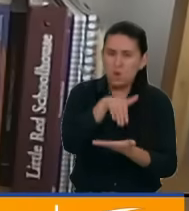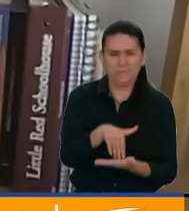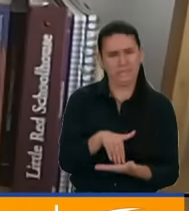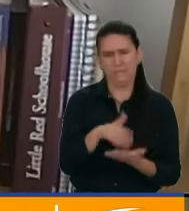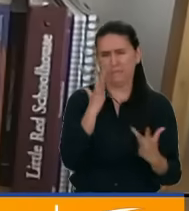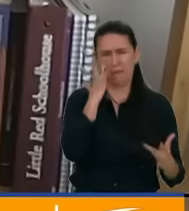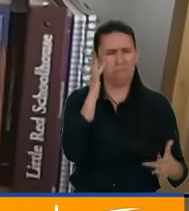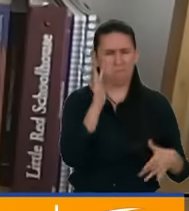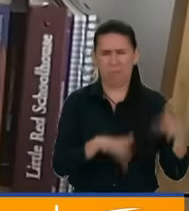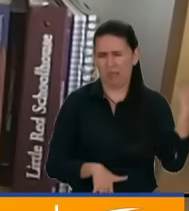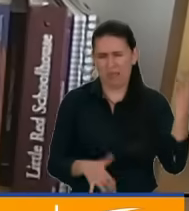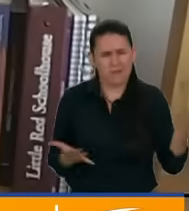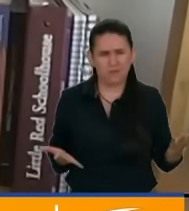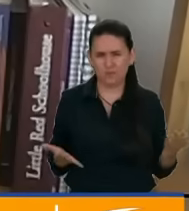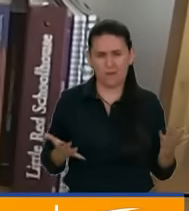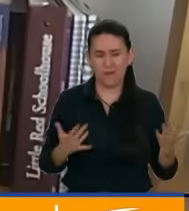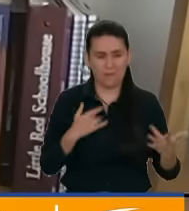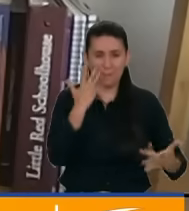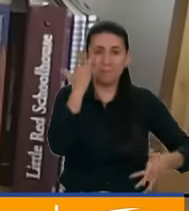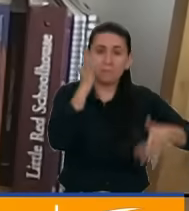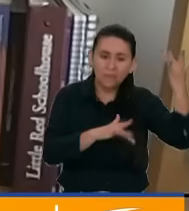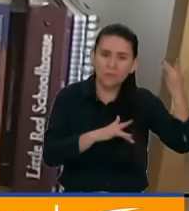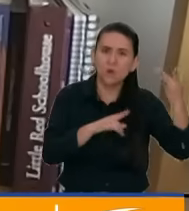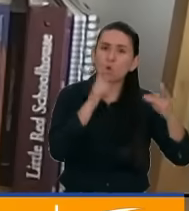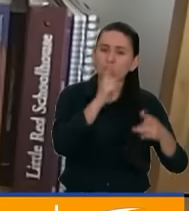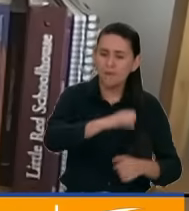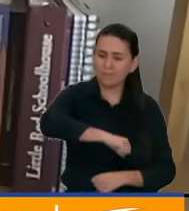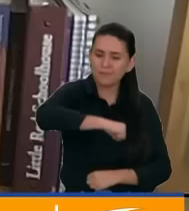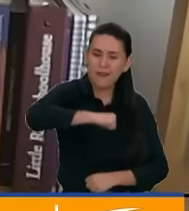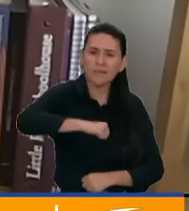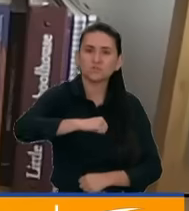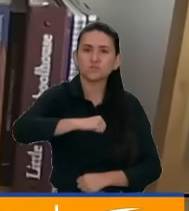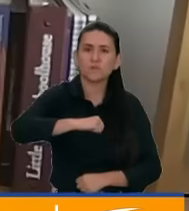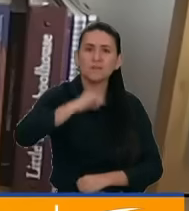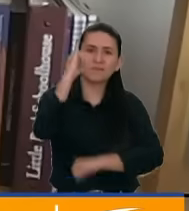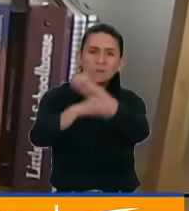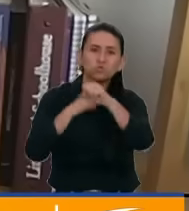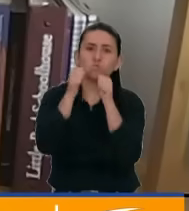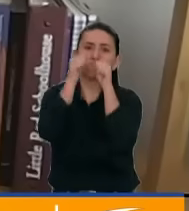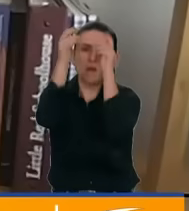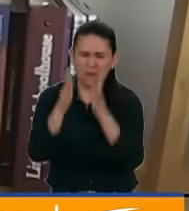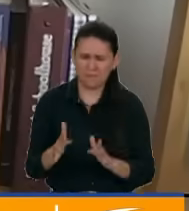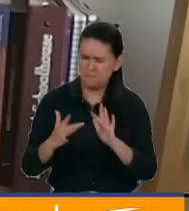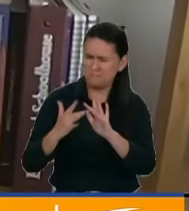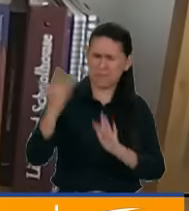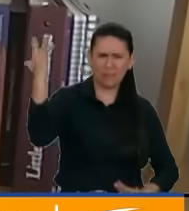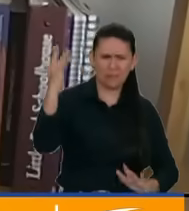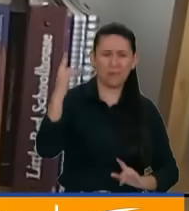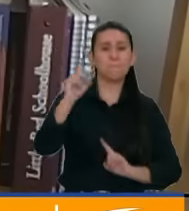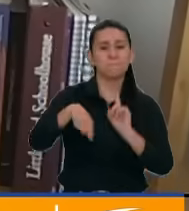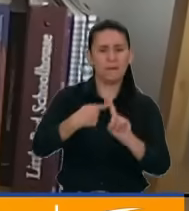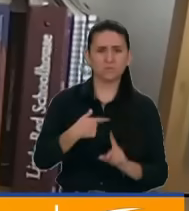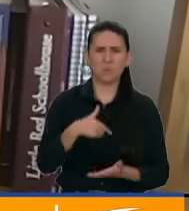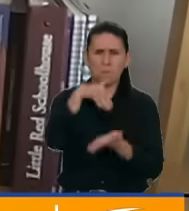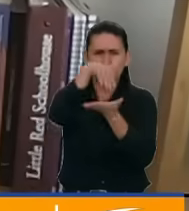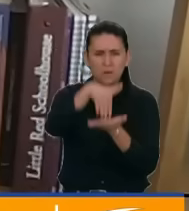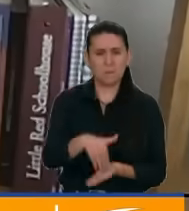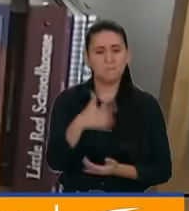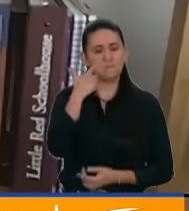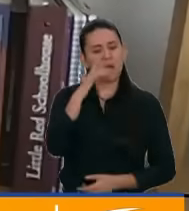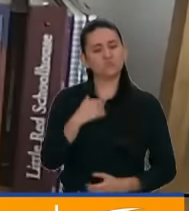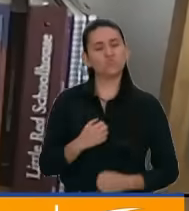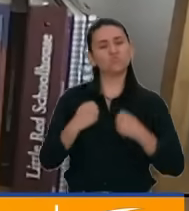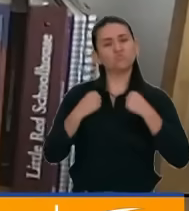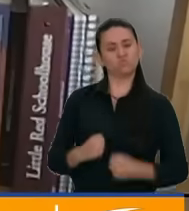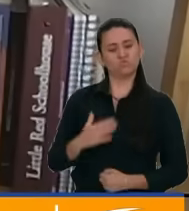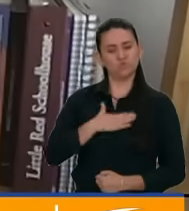no va de la mano con el derecho internacional humanitario, sino que además terminó por ser una posición absolutamente solitaria en